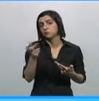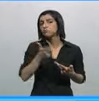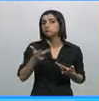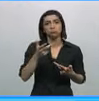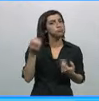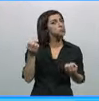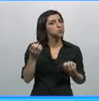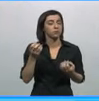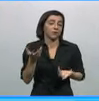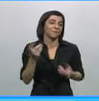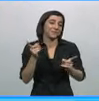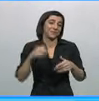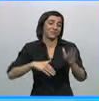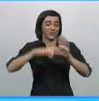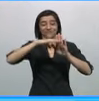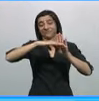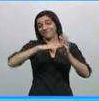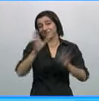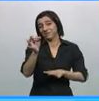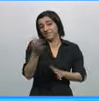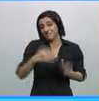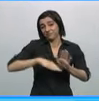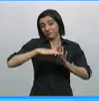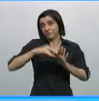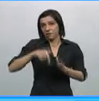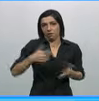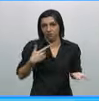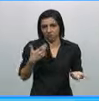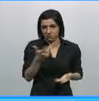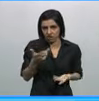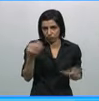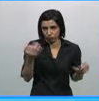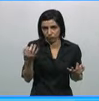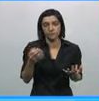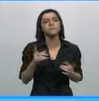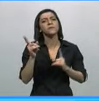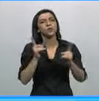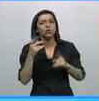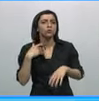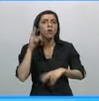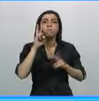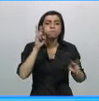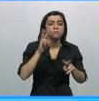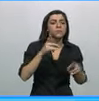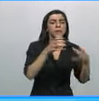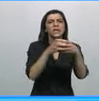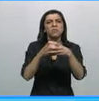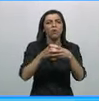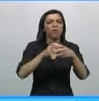están en el campeonato. Yo creo que después hay equipos que no han empezado bien y que